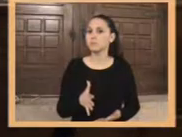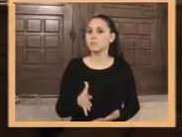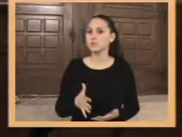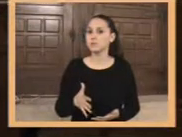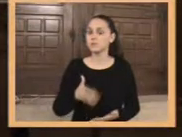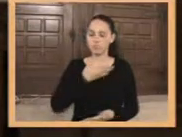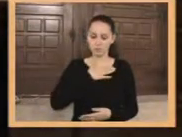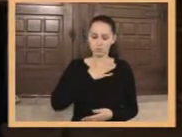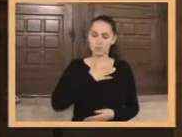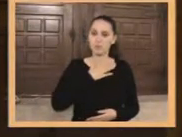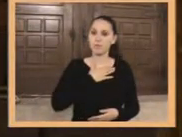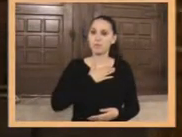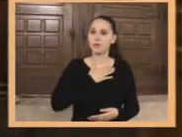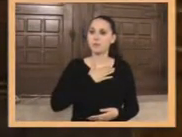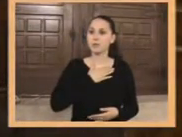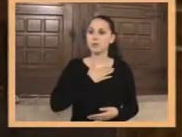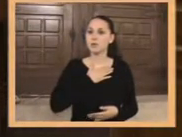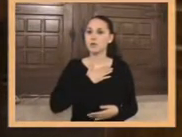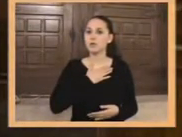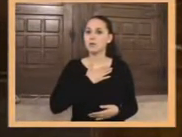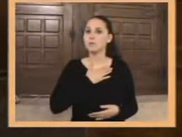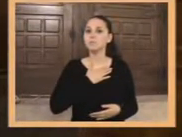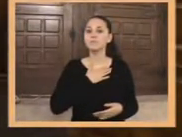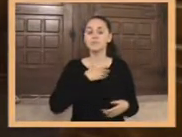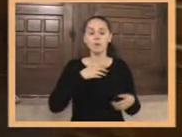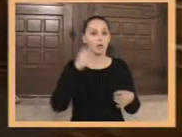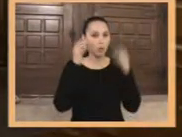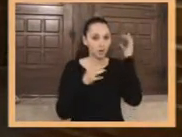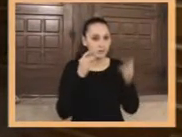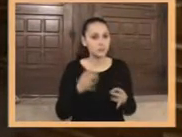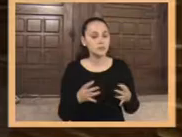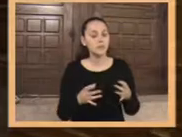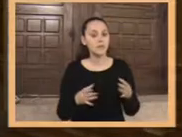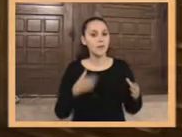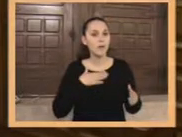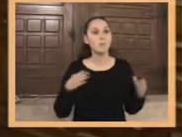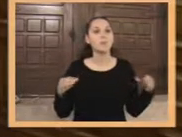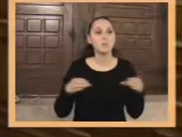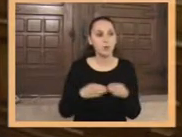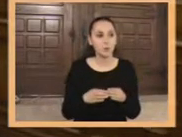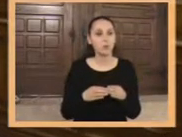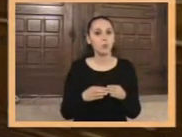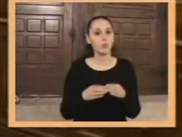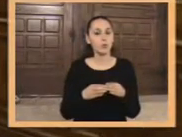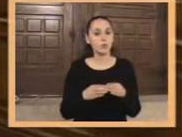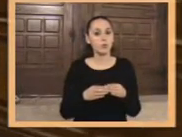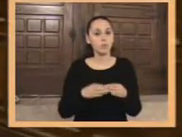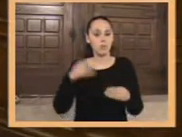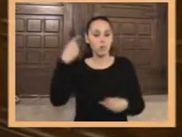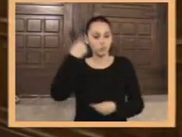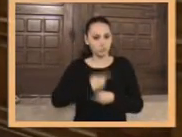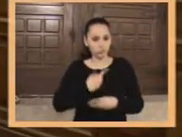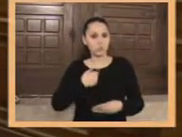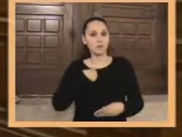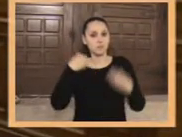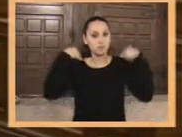mí es una tarea que me ha encomendado mi partido, e intento hacerla de la mejor manera posible y también, fíjese, a